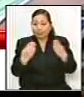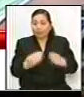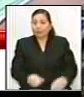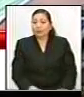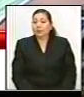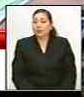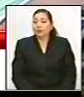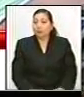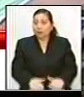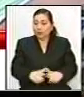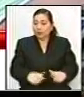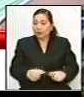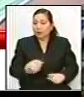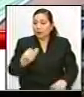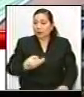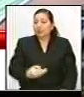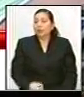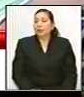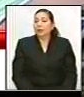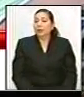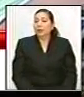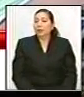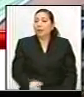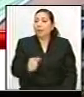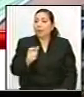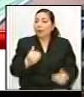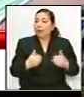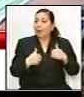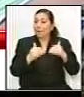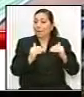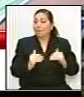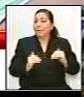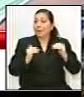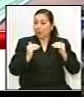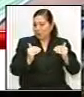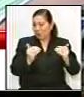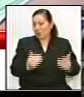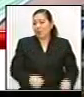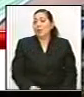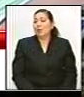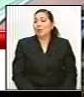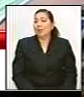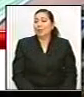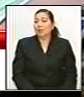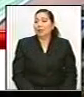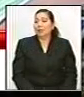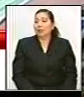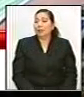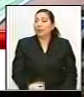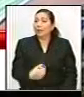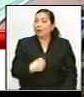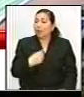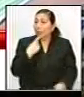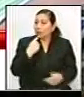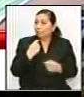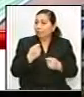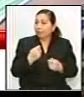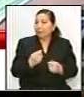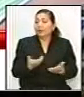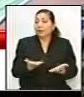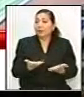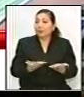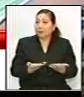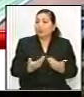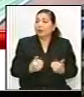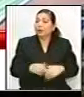un consultorio exclusivamente para el adulto mayor. Eso es lo que yo he estado luchando, y estamos ahí